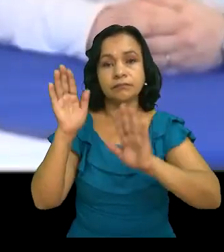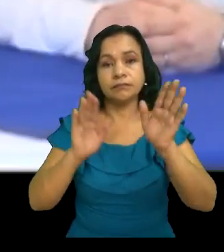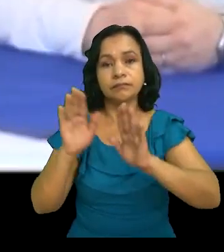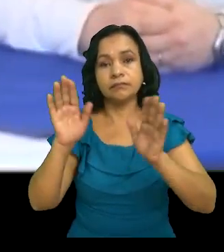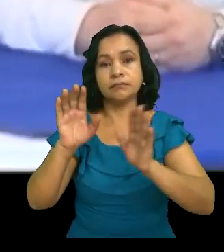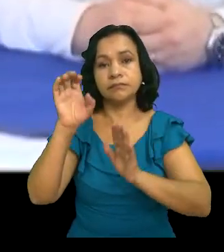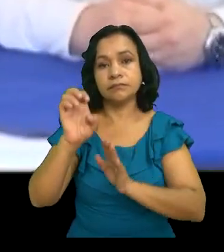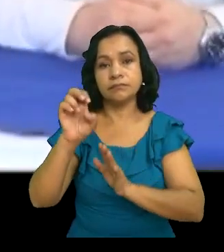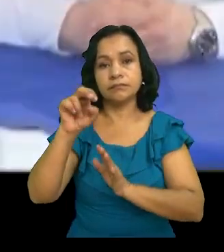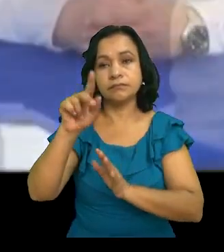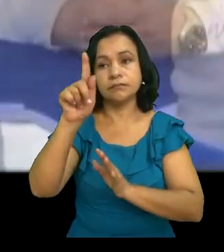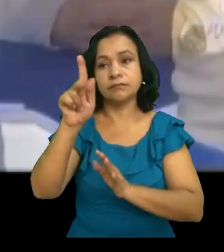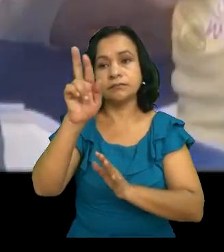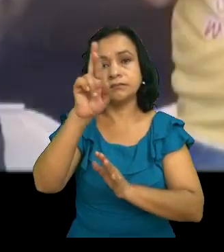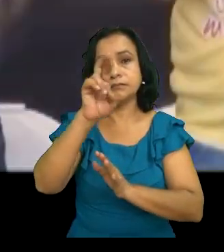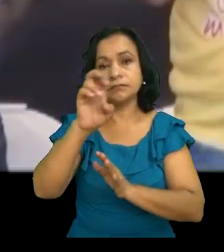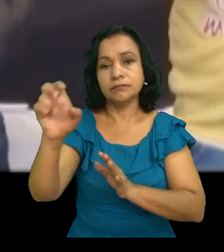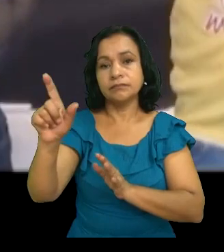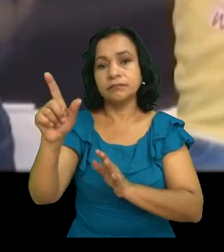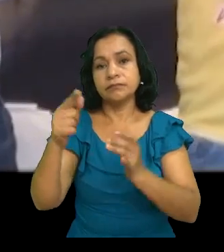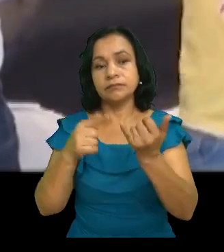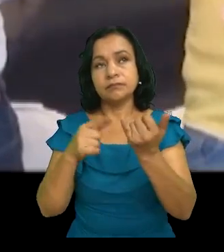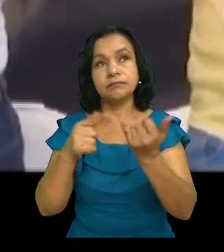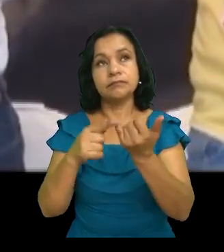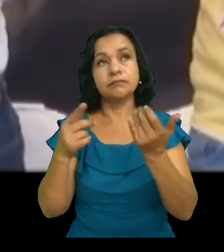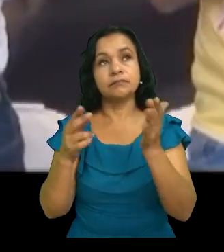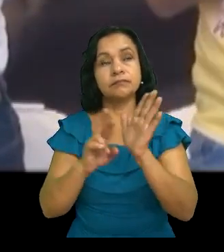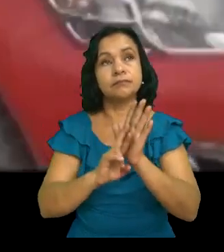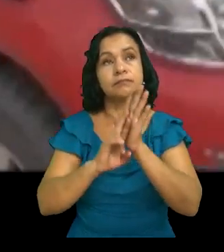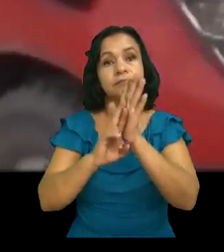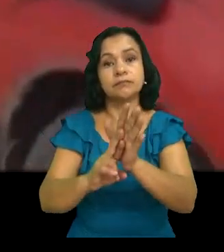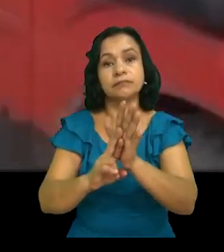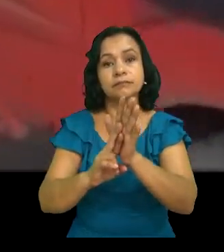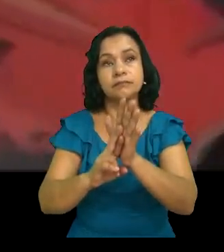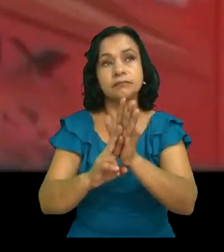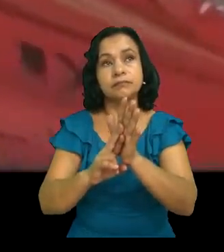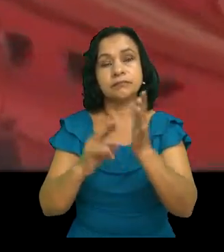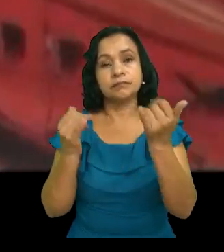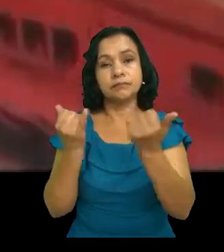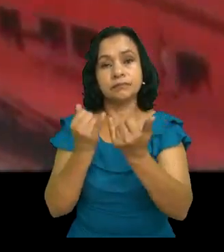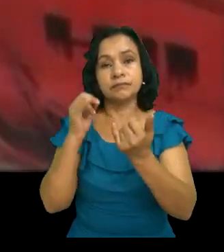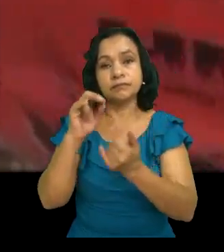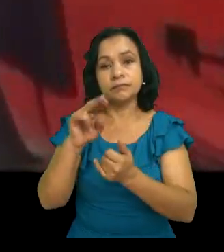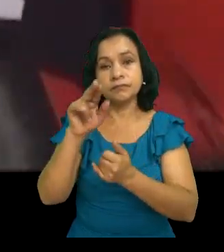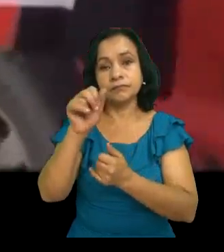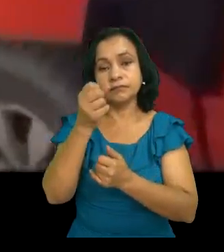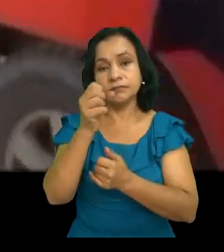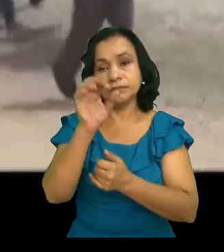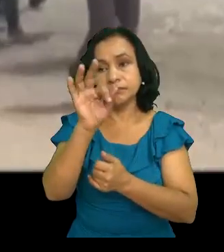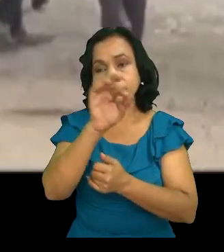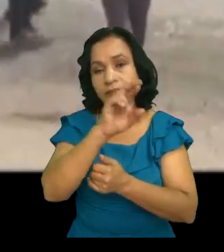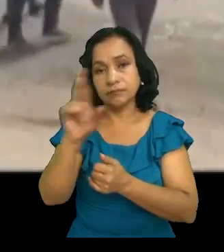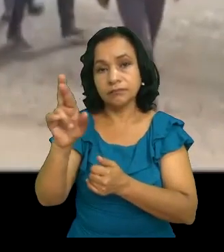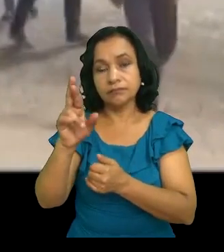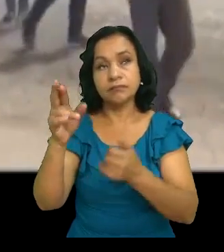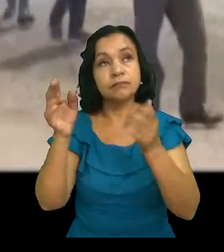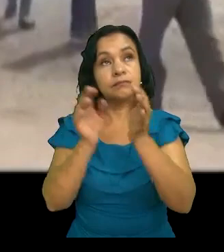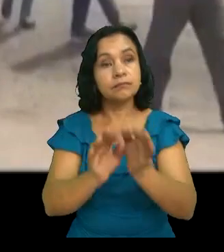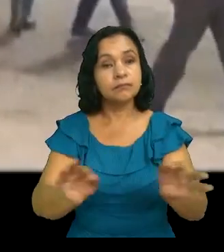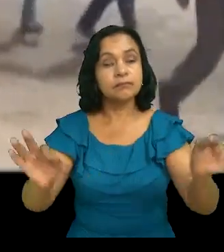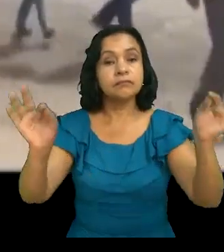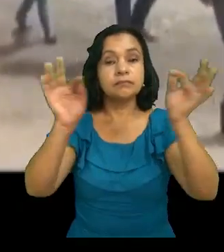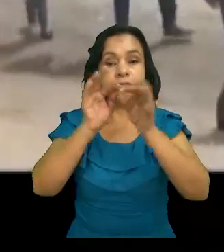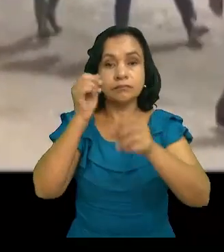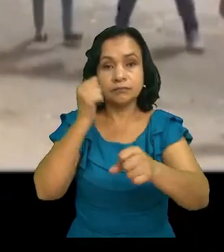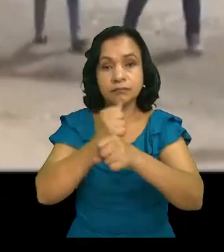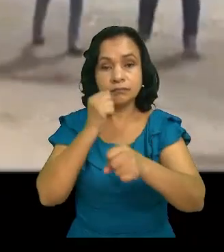Enatrel, sí, participan sí, los representantes del Marena, de INAFOR, para que los impactos que va teniendo la obra